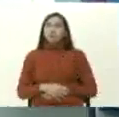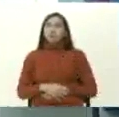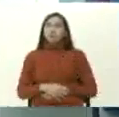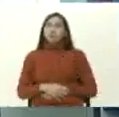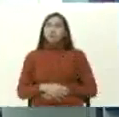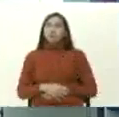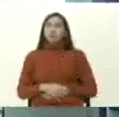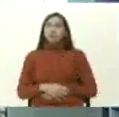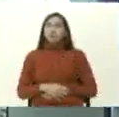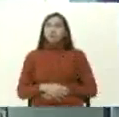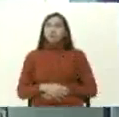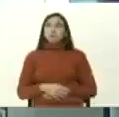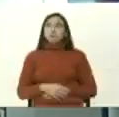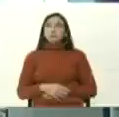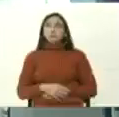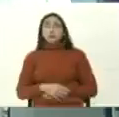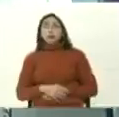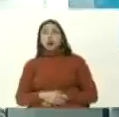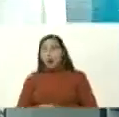En la boca. Ajá. No, no, te está